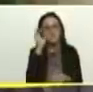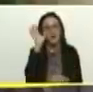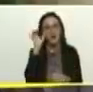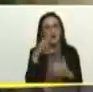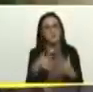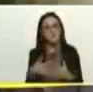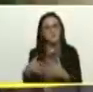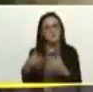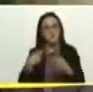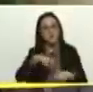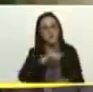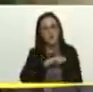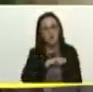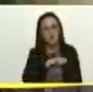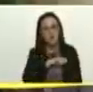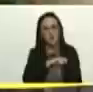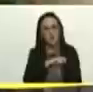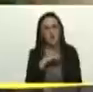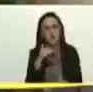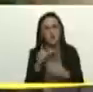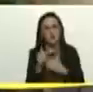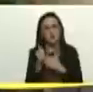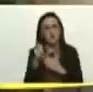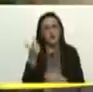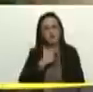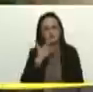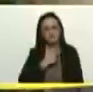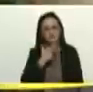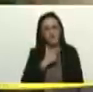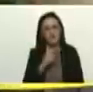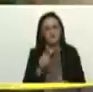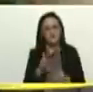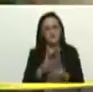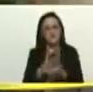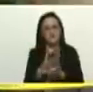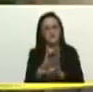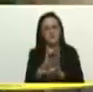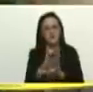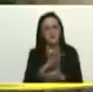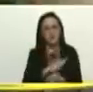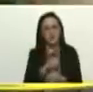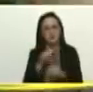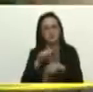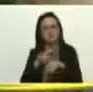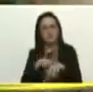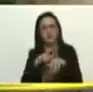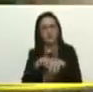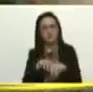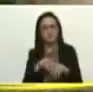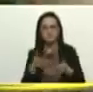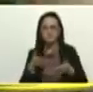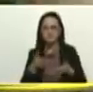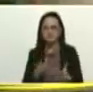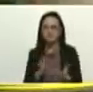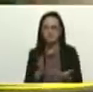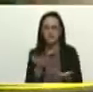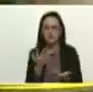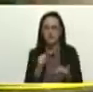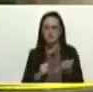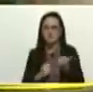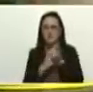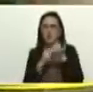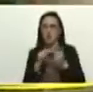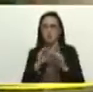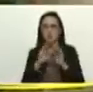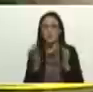las repúblicas, teníamos un liderazgo firme y fuerte, teníamos un poderoso ejército, nacíamos como una potencia